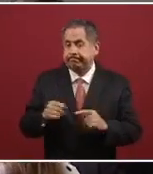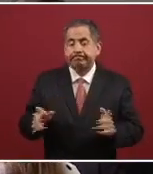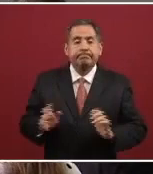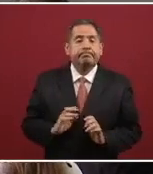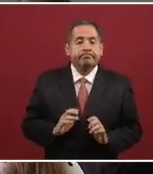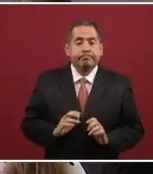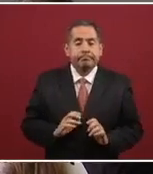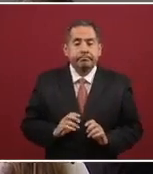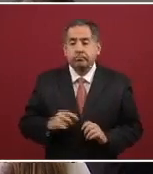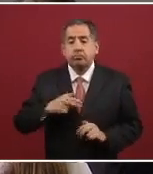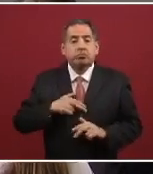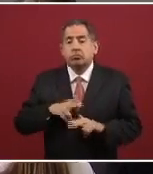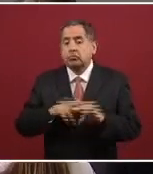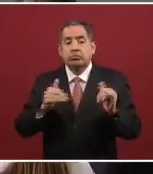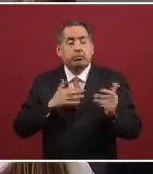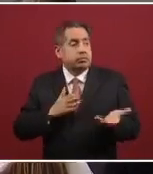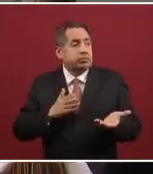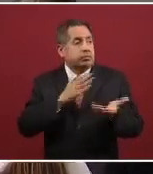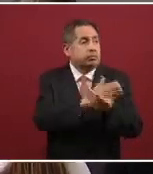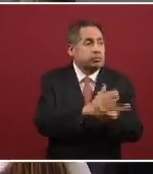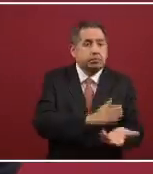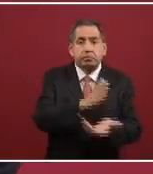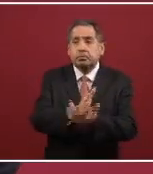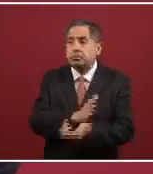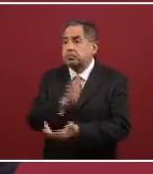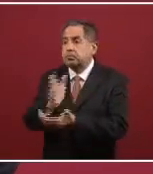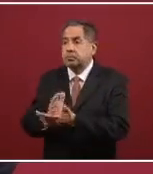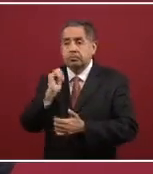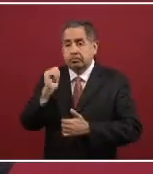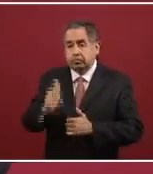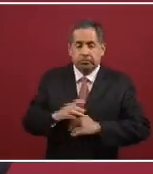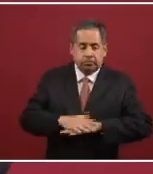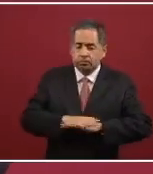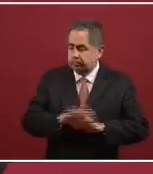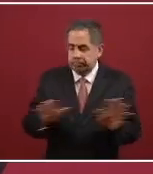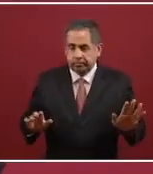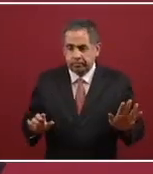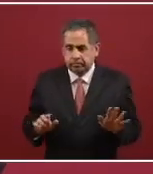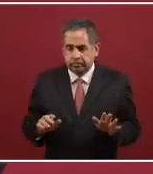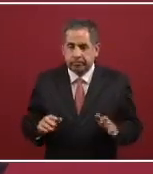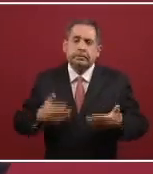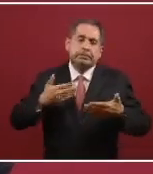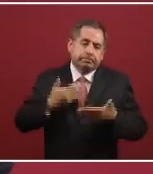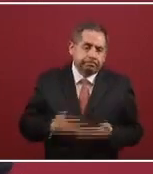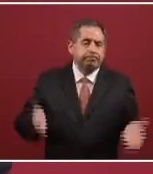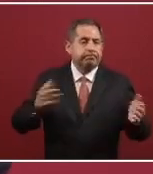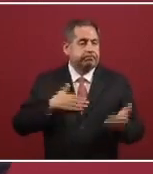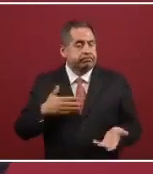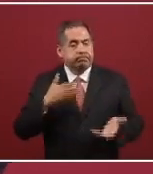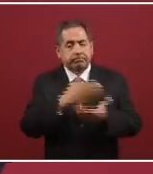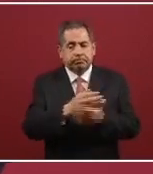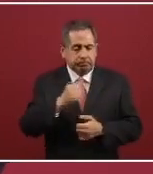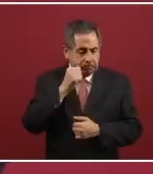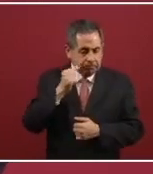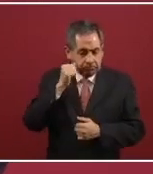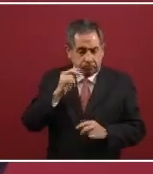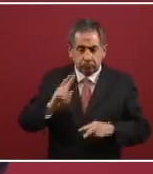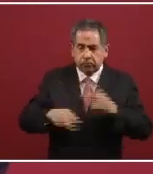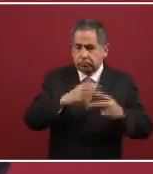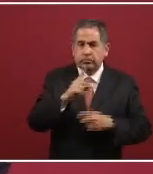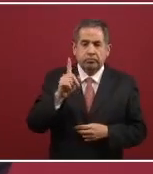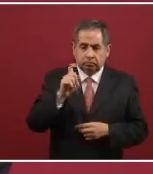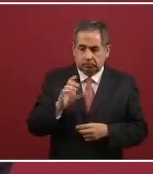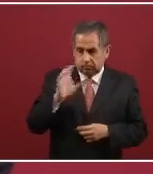Ni siquiera fui a esos estados, por eso estoy ahora visitándolos. Ayer estuve en